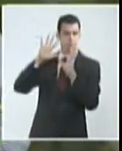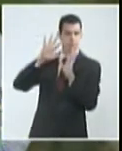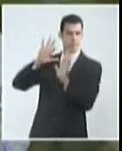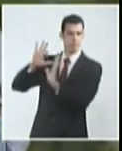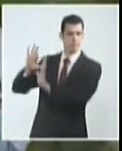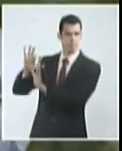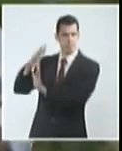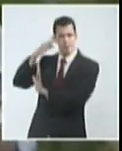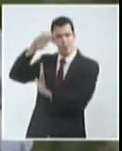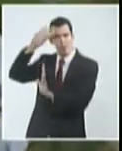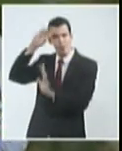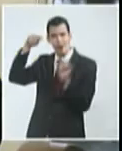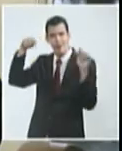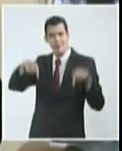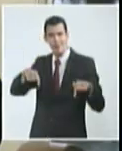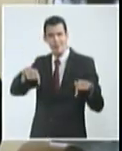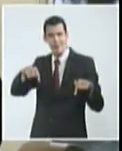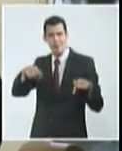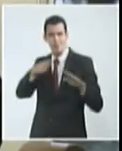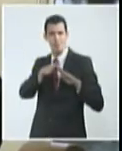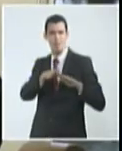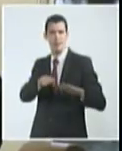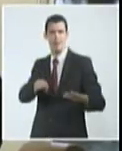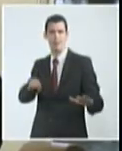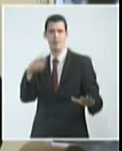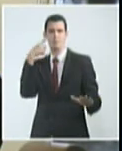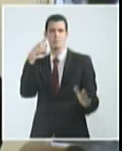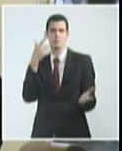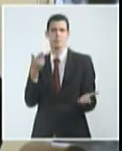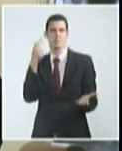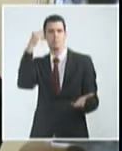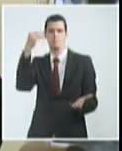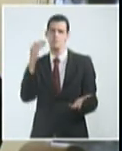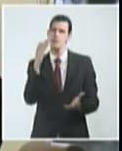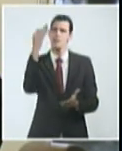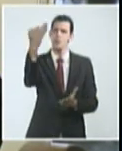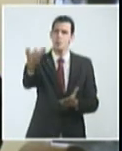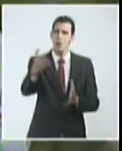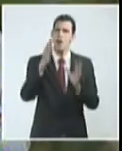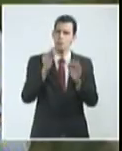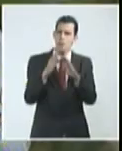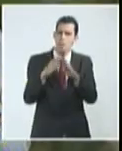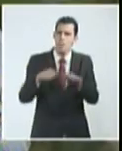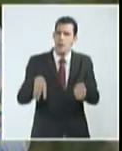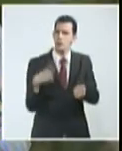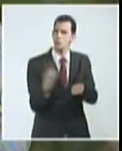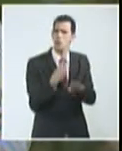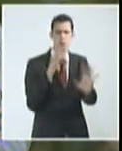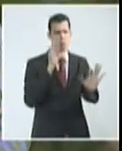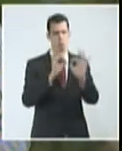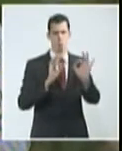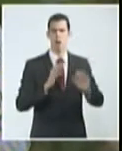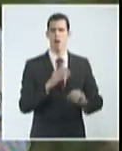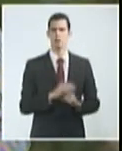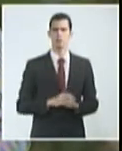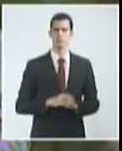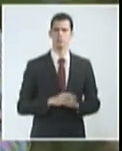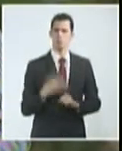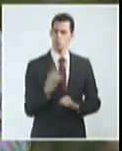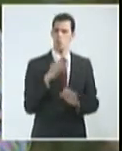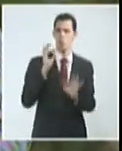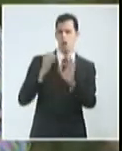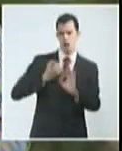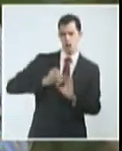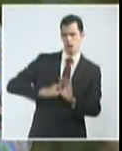nosotros, como parte de ese futuro, cuidaremos la paz como cuidamos a nuestros hijos. En paz hemos logrado las primeras